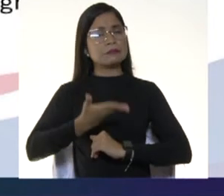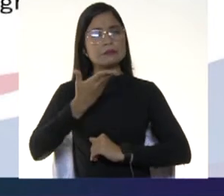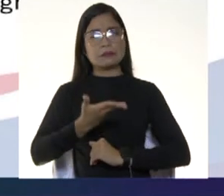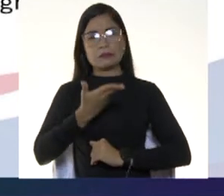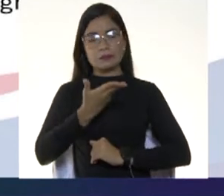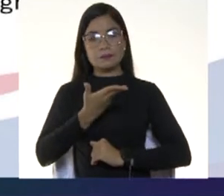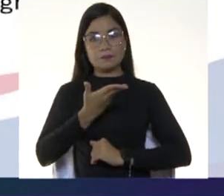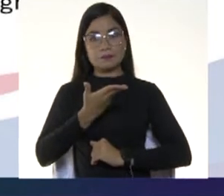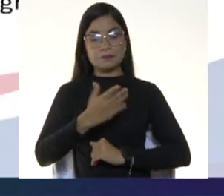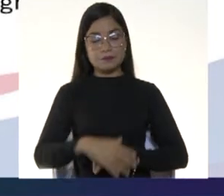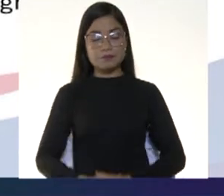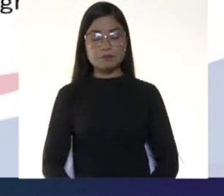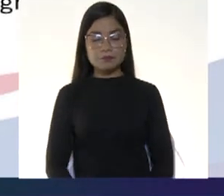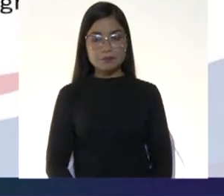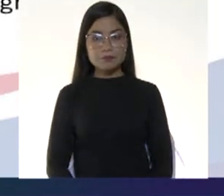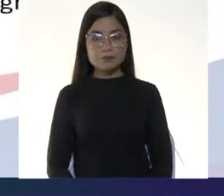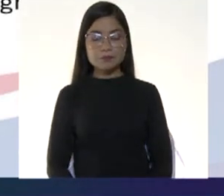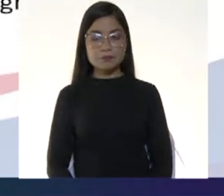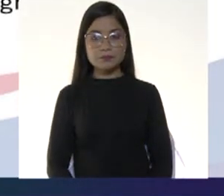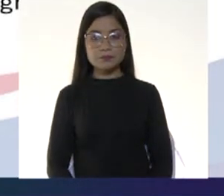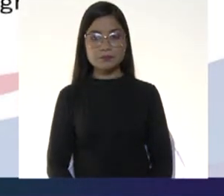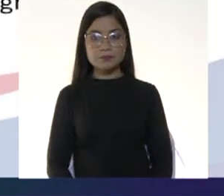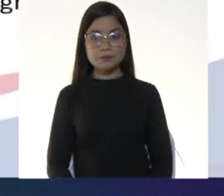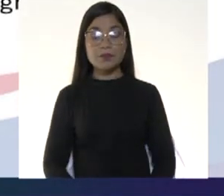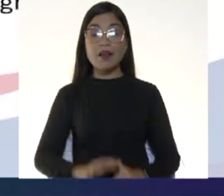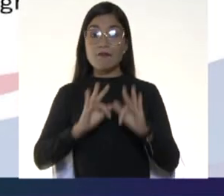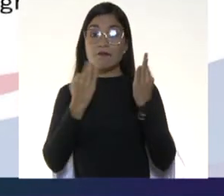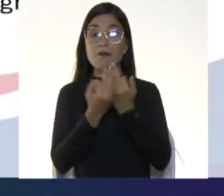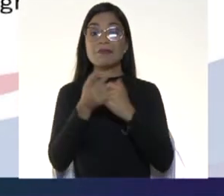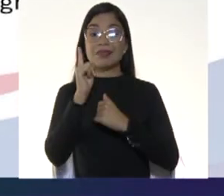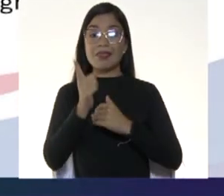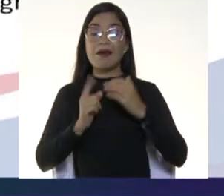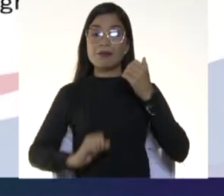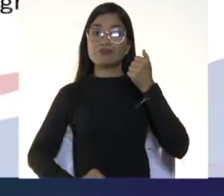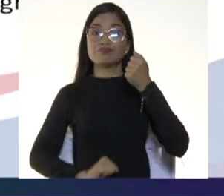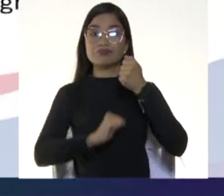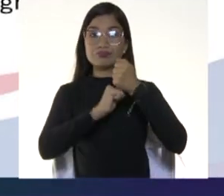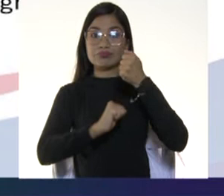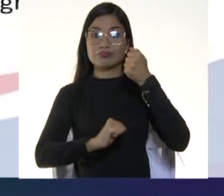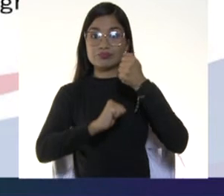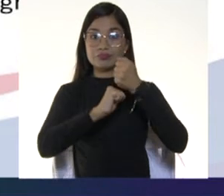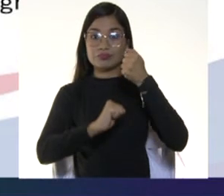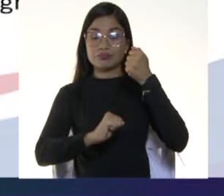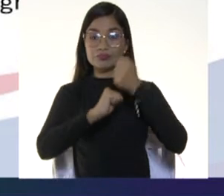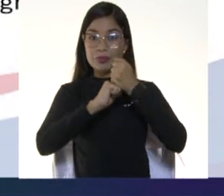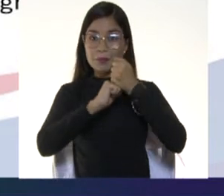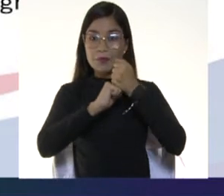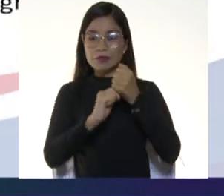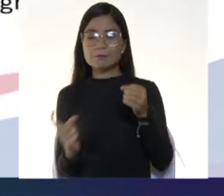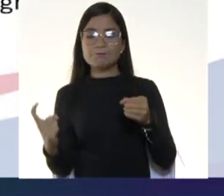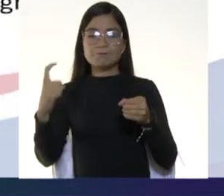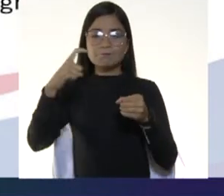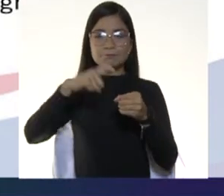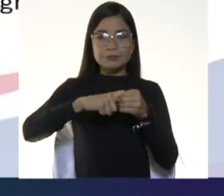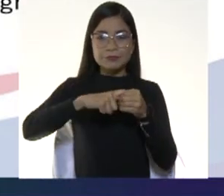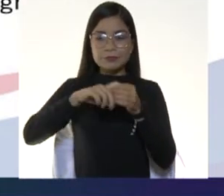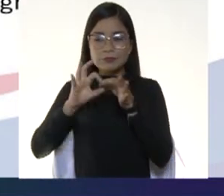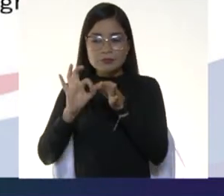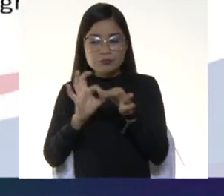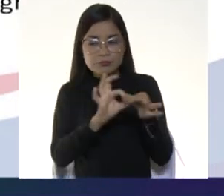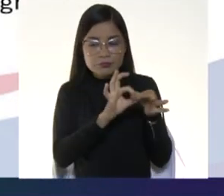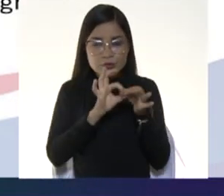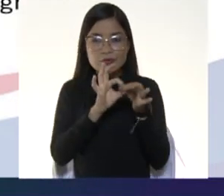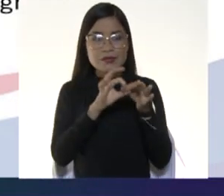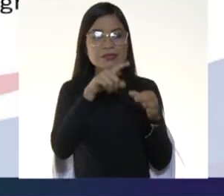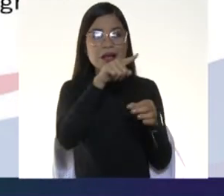vital importancia en este proceso que estamos desarrollando. La familia debe involucrarse dentro de la escuela